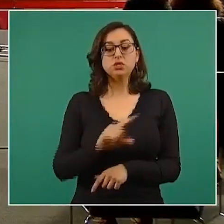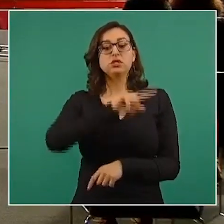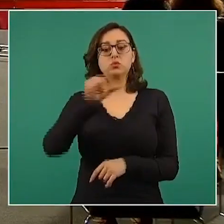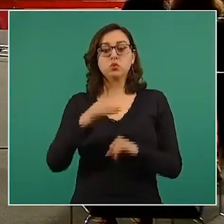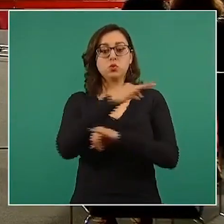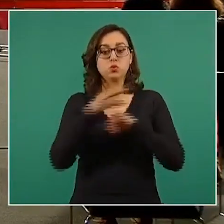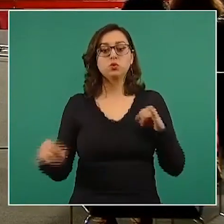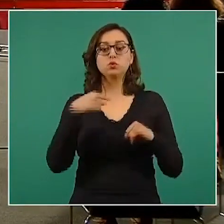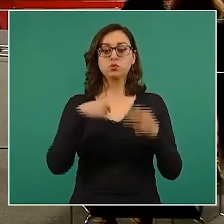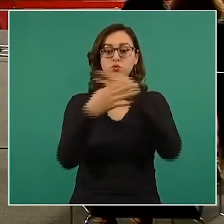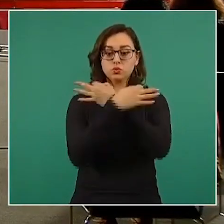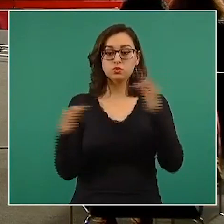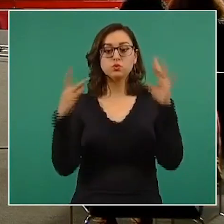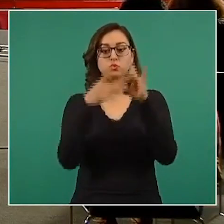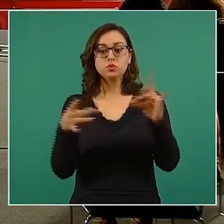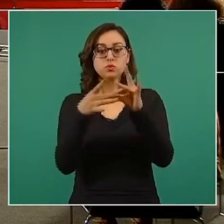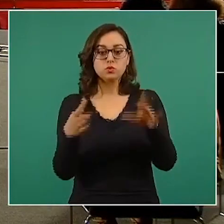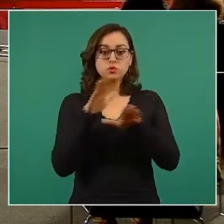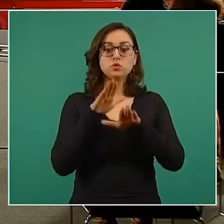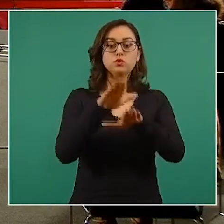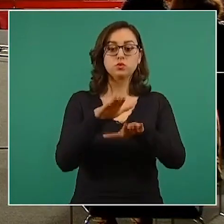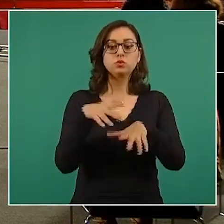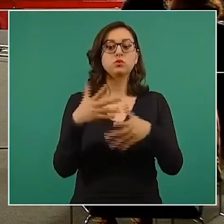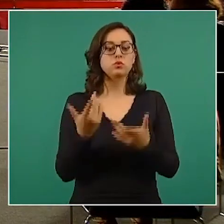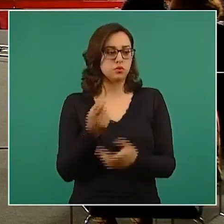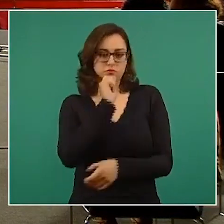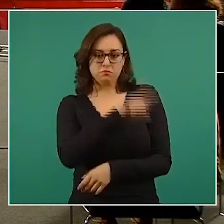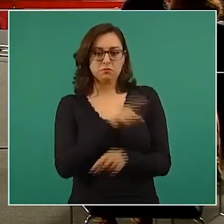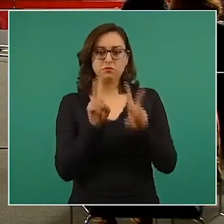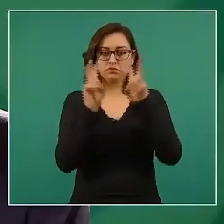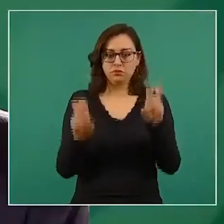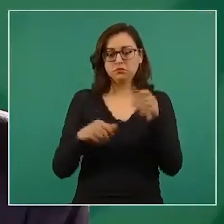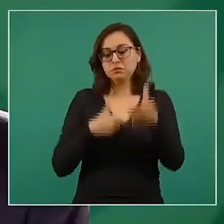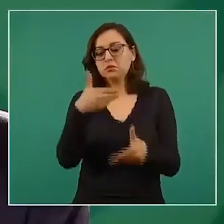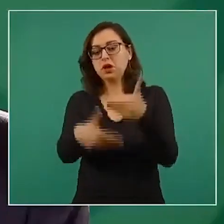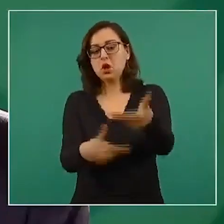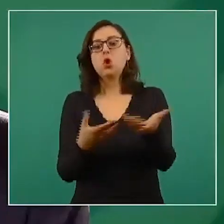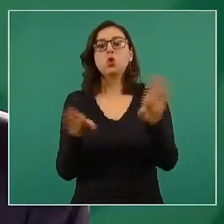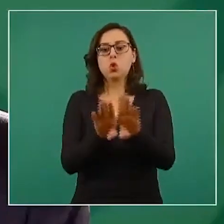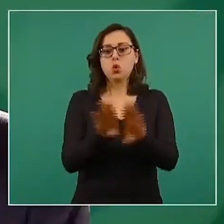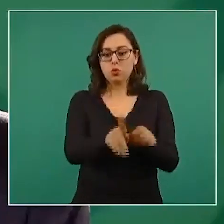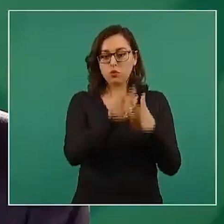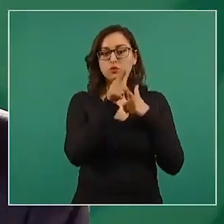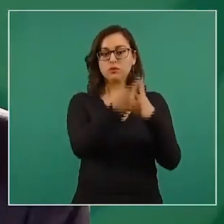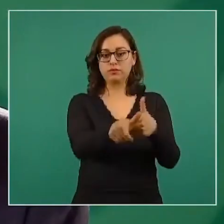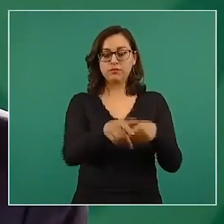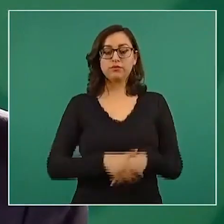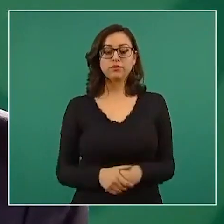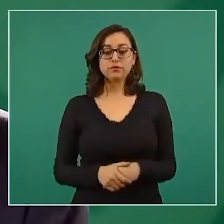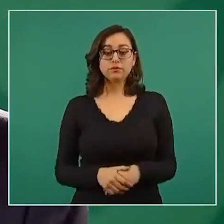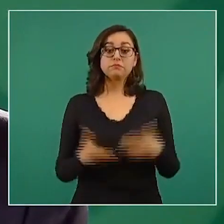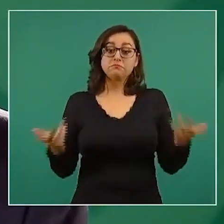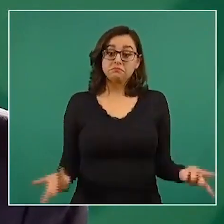pocas palabras, hablando también de lo que mencionará el doctor López Ridaura sobre los siguientes pasos, y si nos